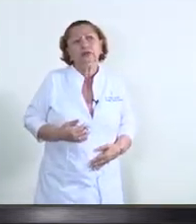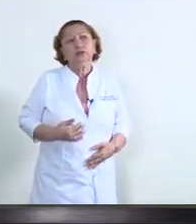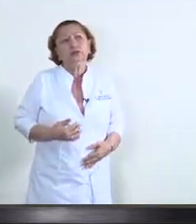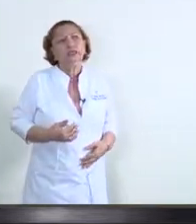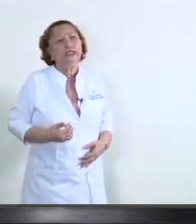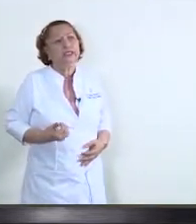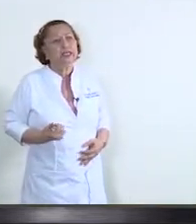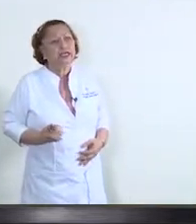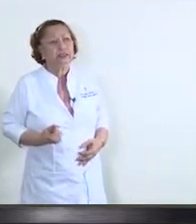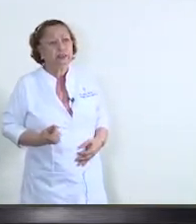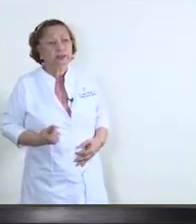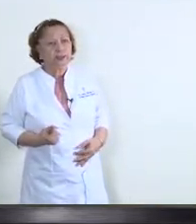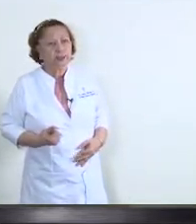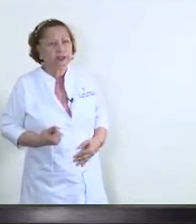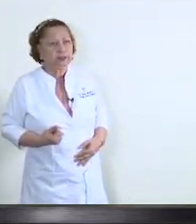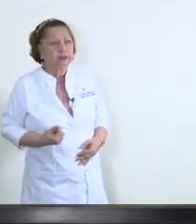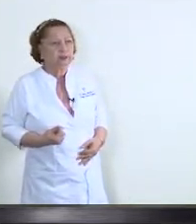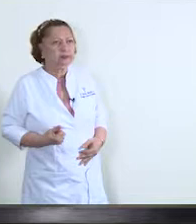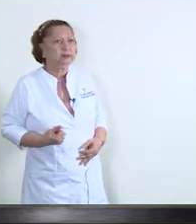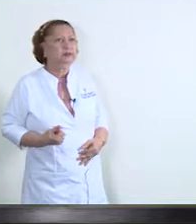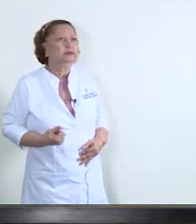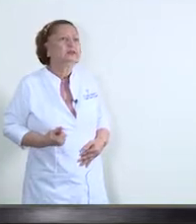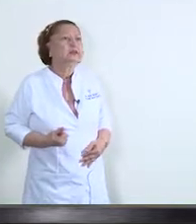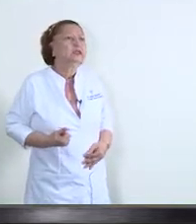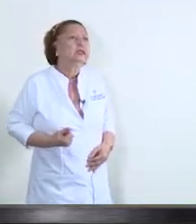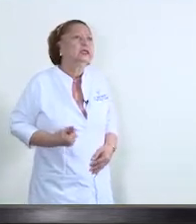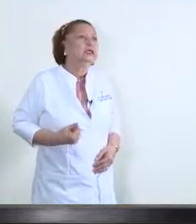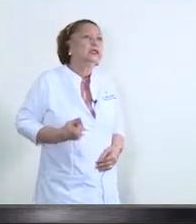Sobre las conductas y las actitudes.